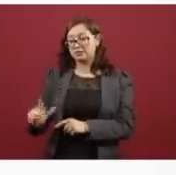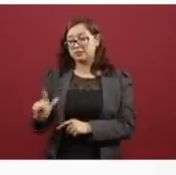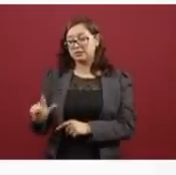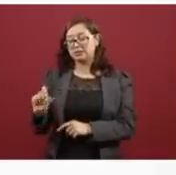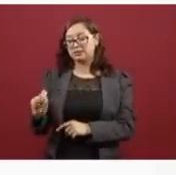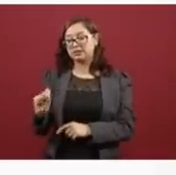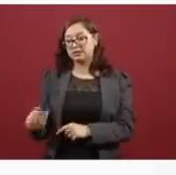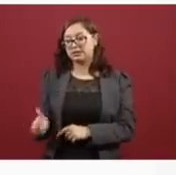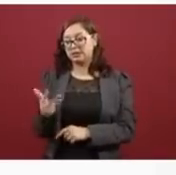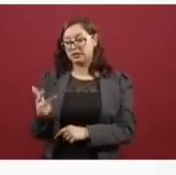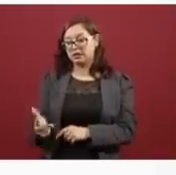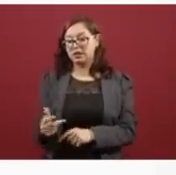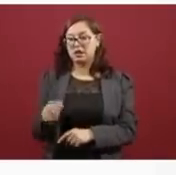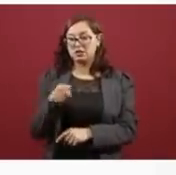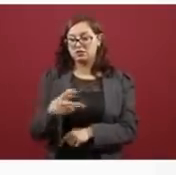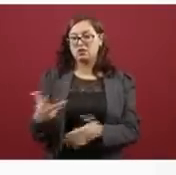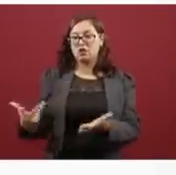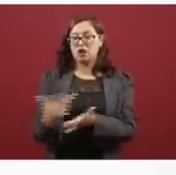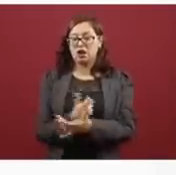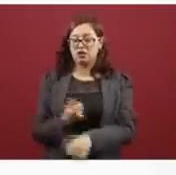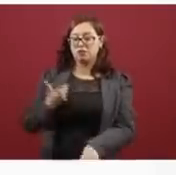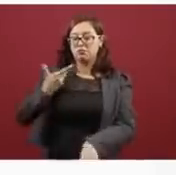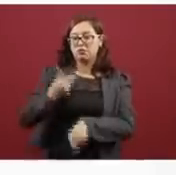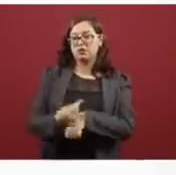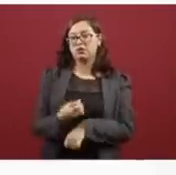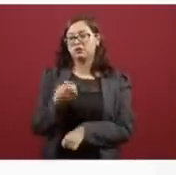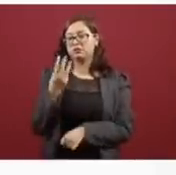con un diferencial de 3 87